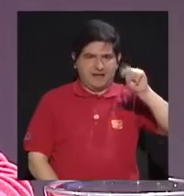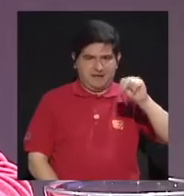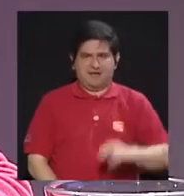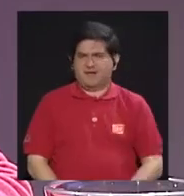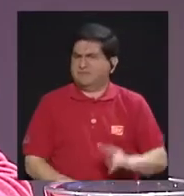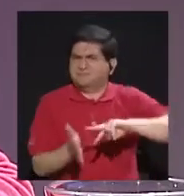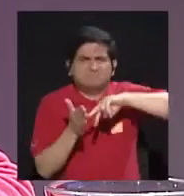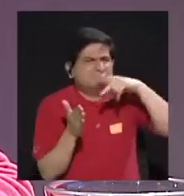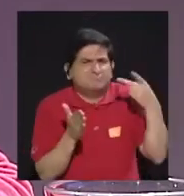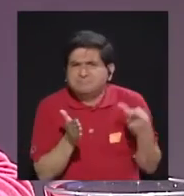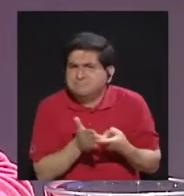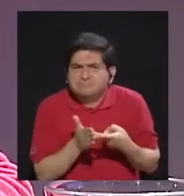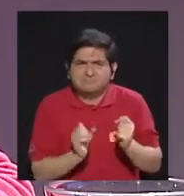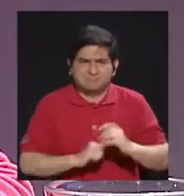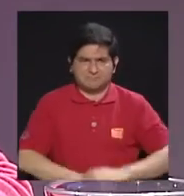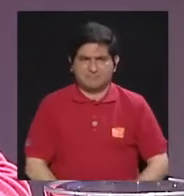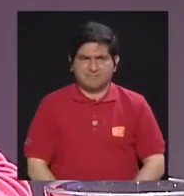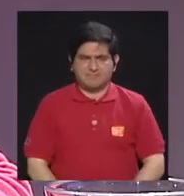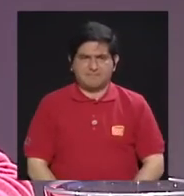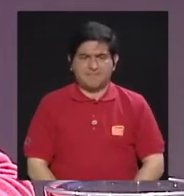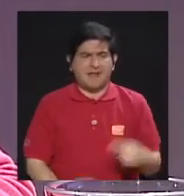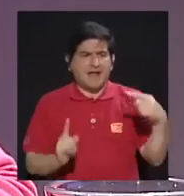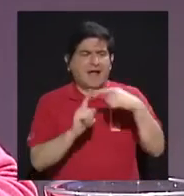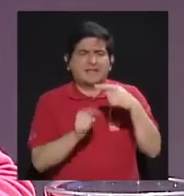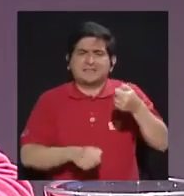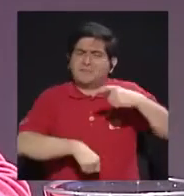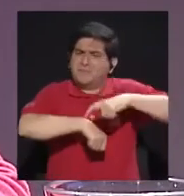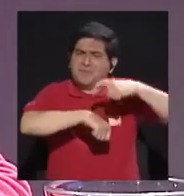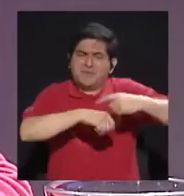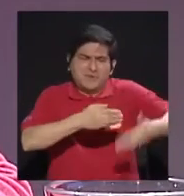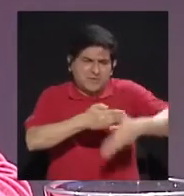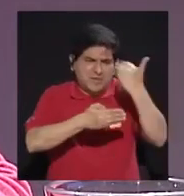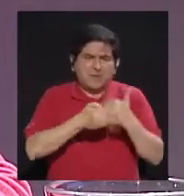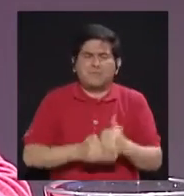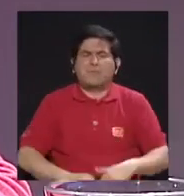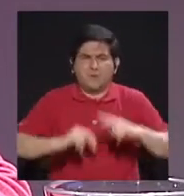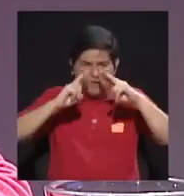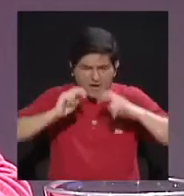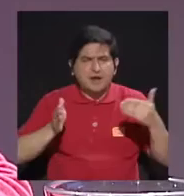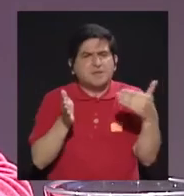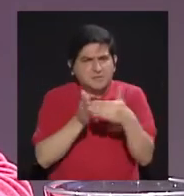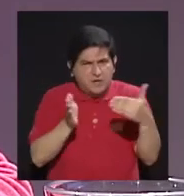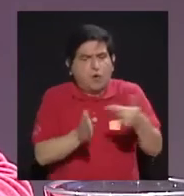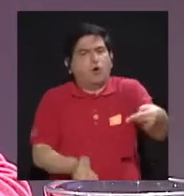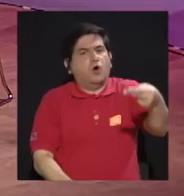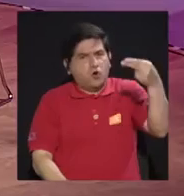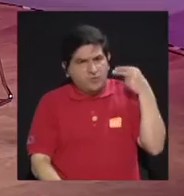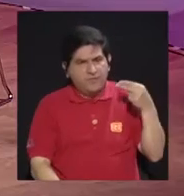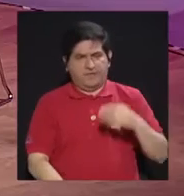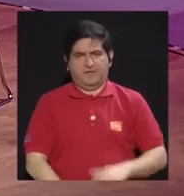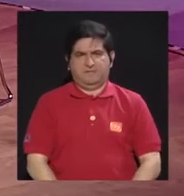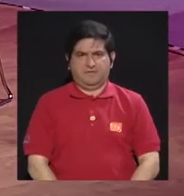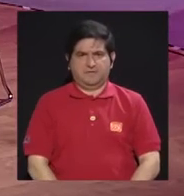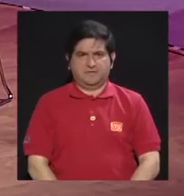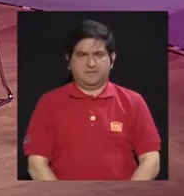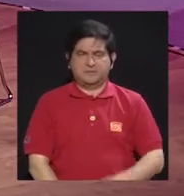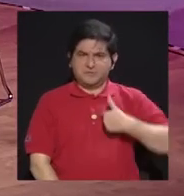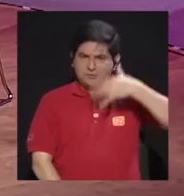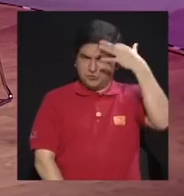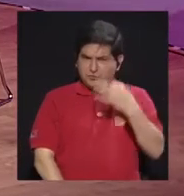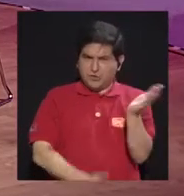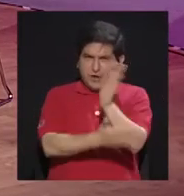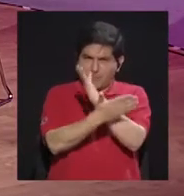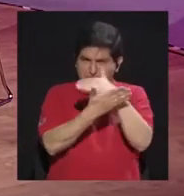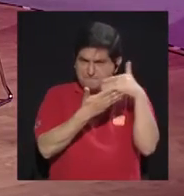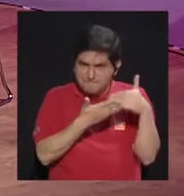decir es que si hasta hace muy poco estamos releyendo la historia, para mí hay una